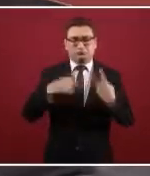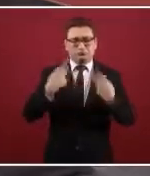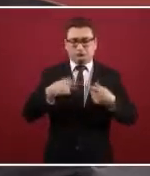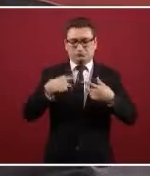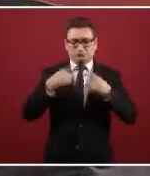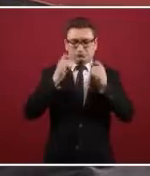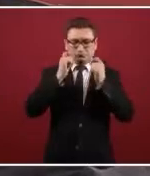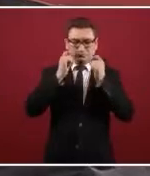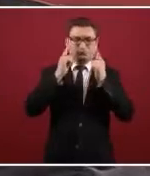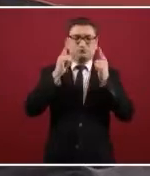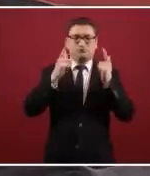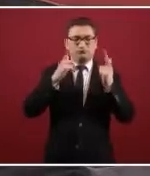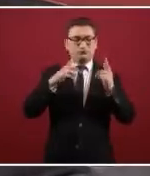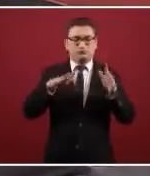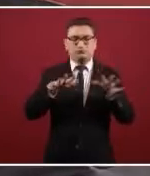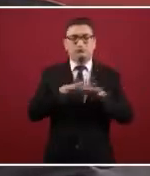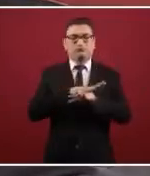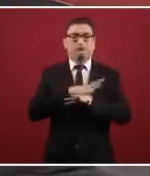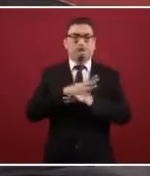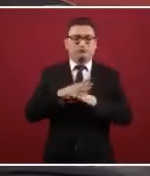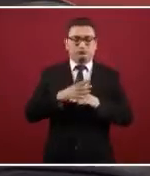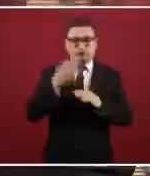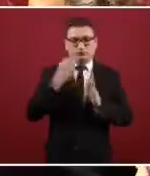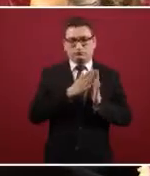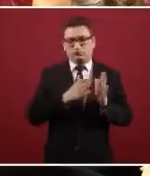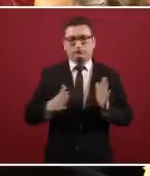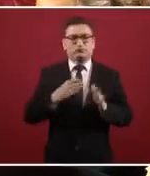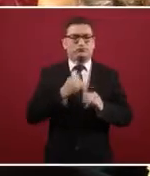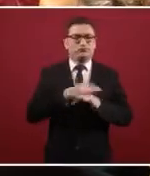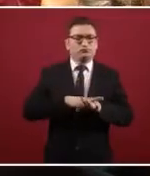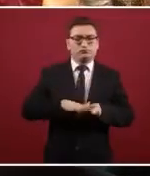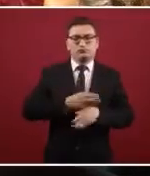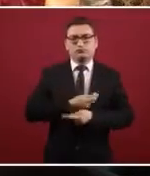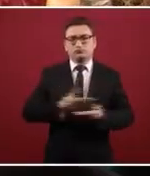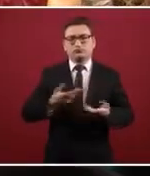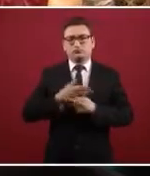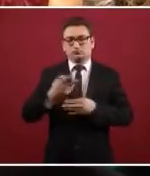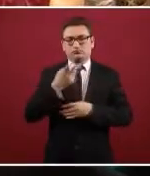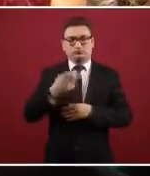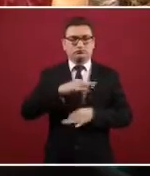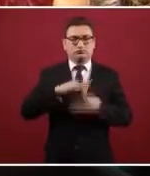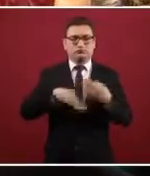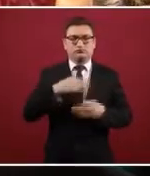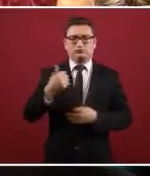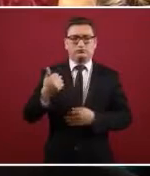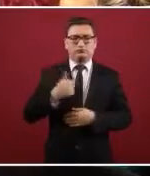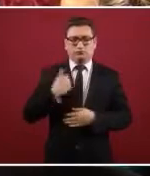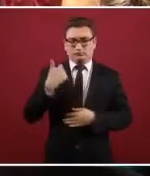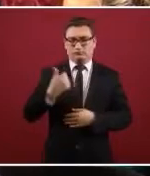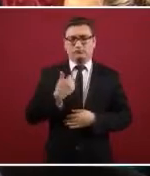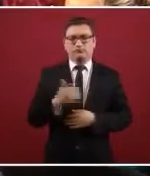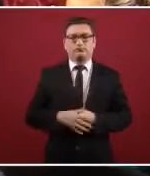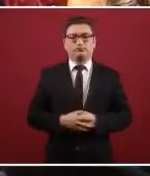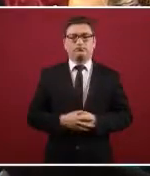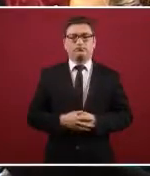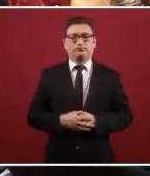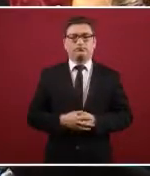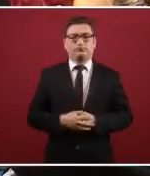ciudadano, hay una etapa nueva, se informa más y hay que aprovechar para